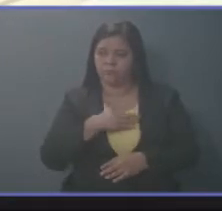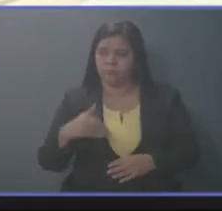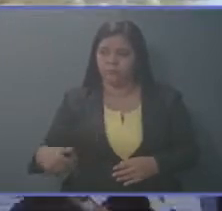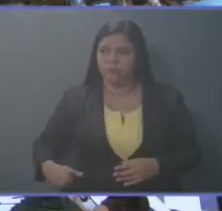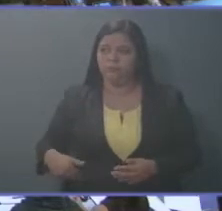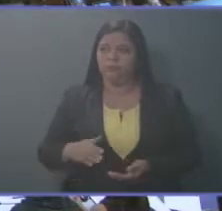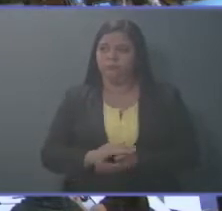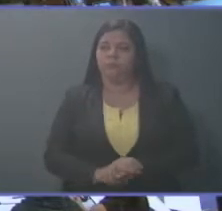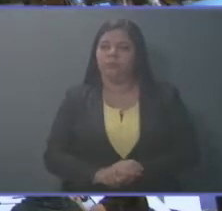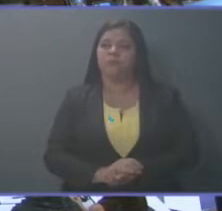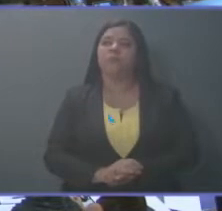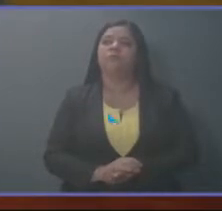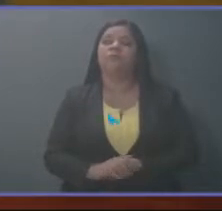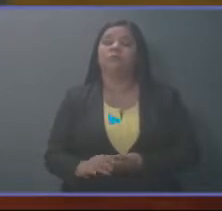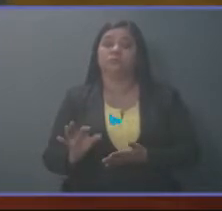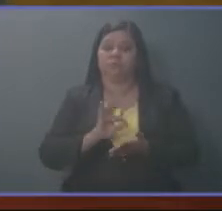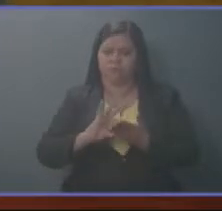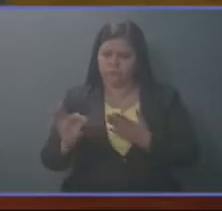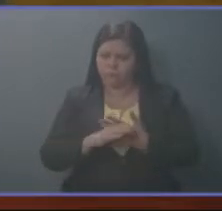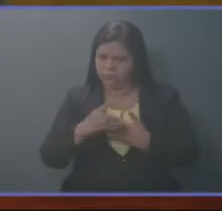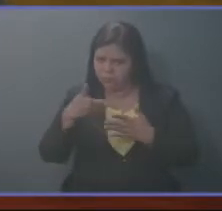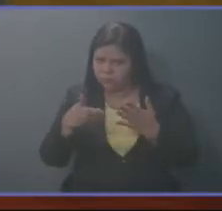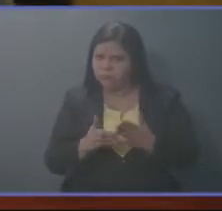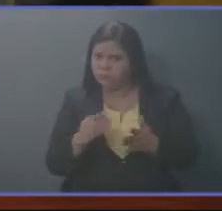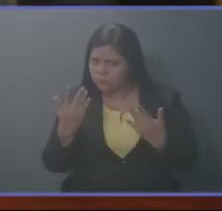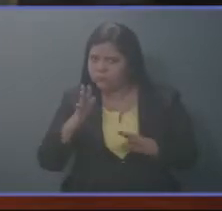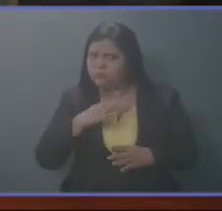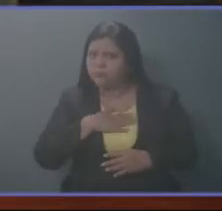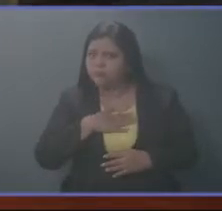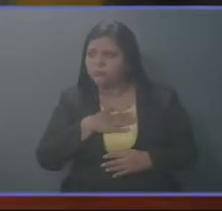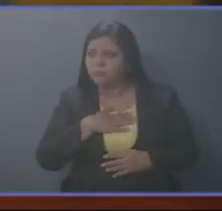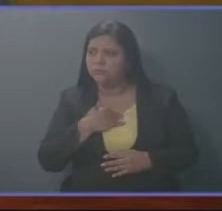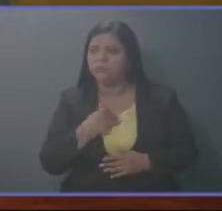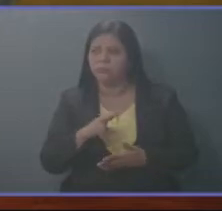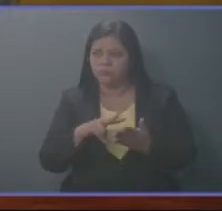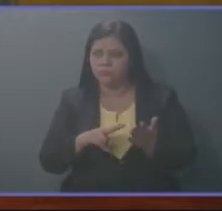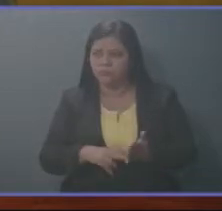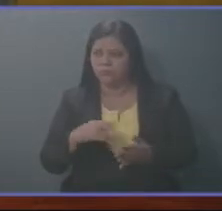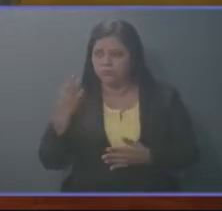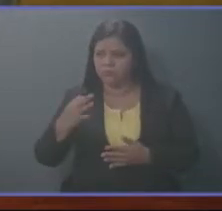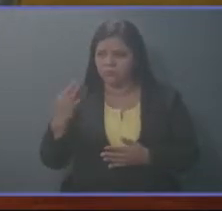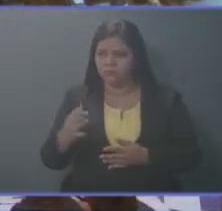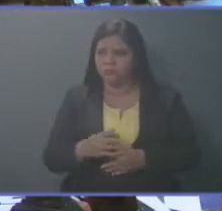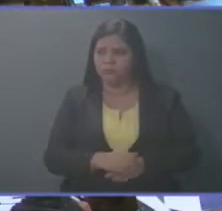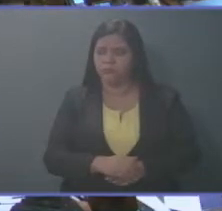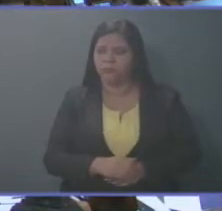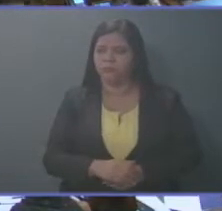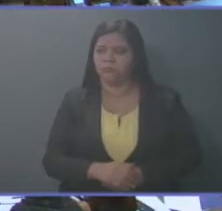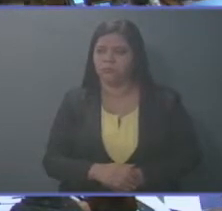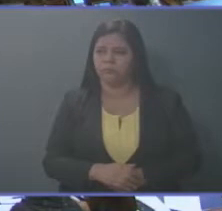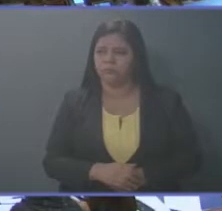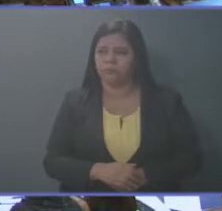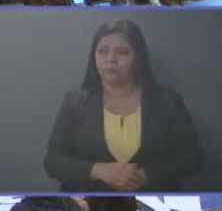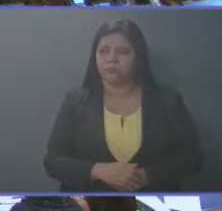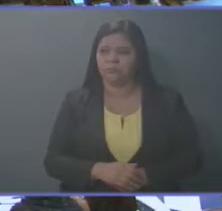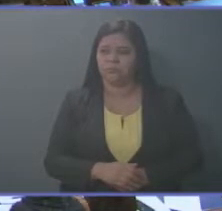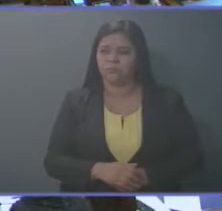presidente. Hay proyecto de decreto. De la lectura del proyecto de decreto.